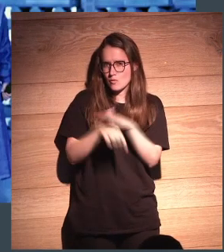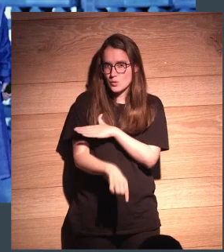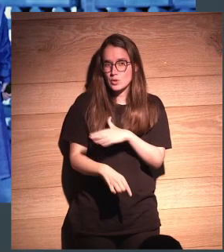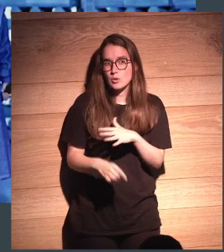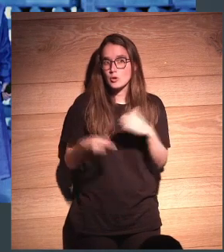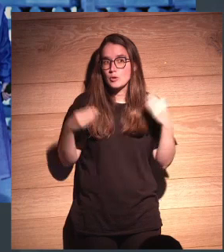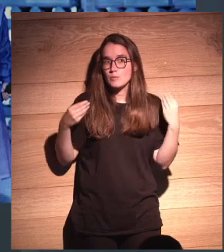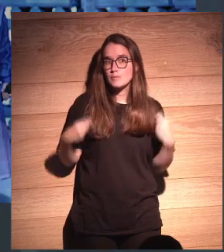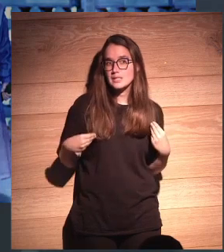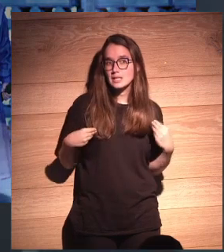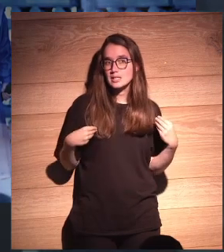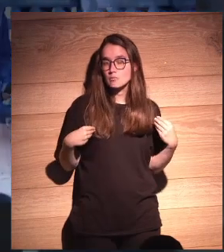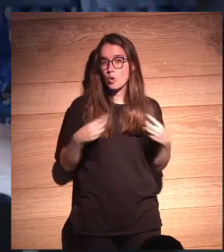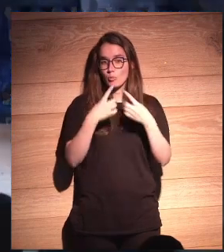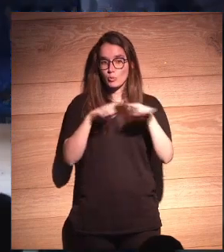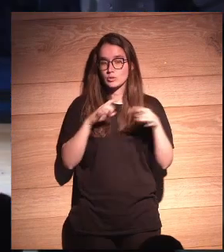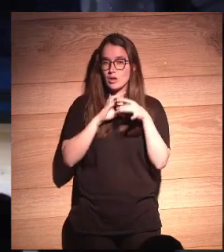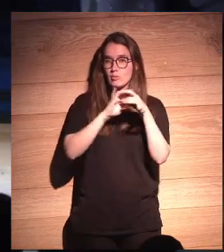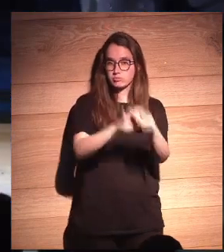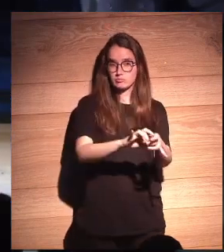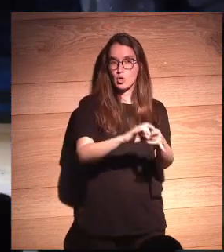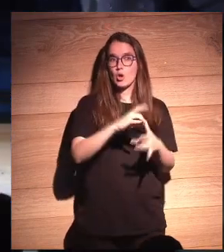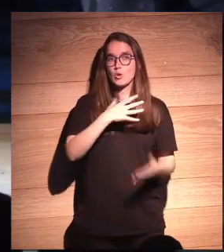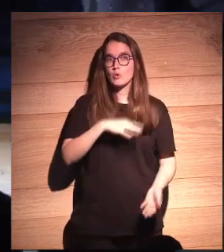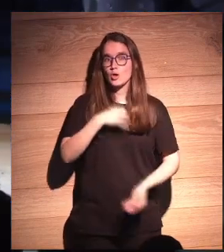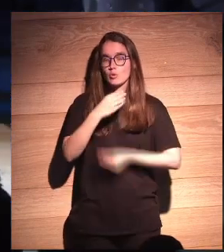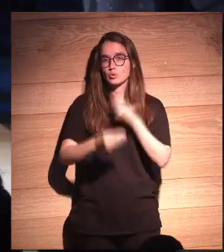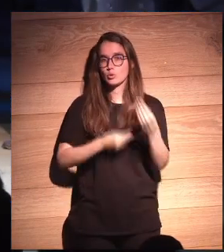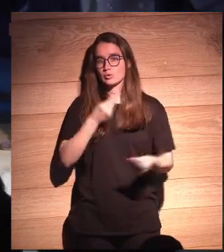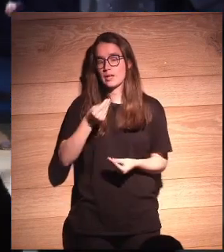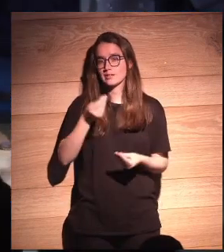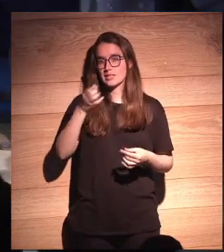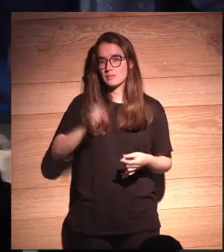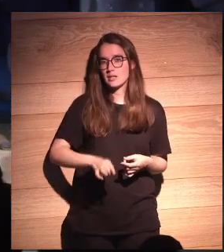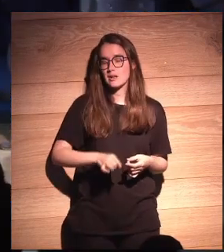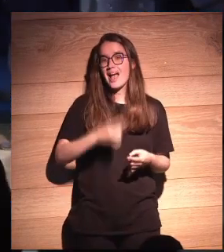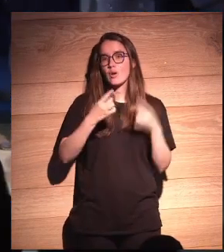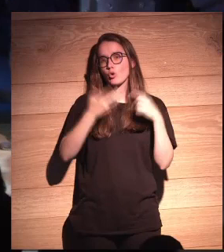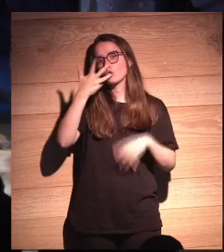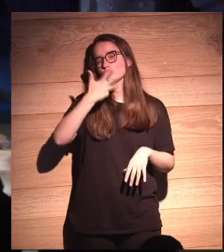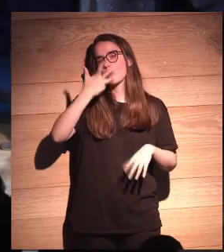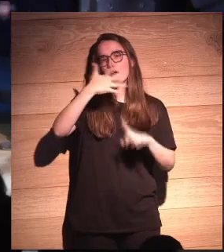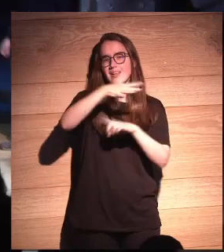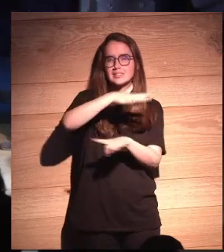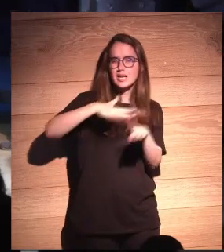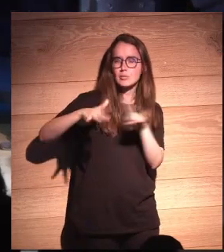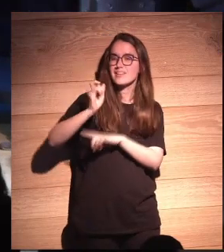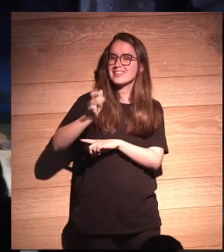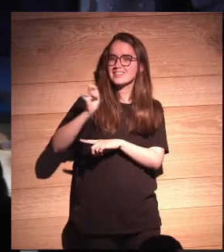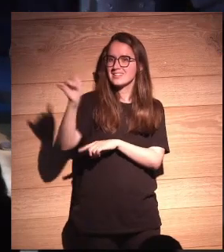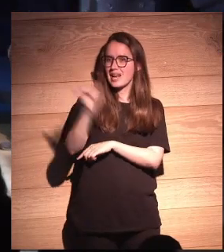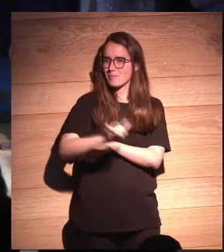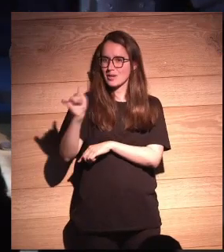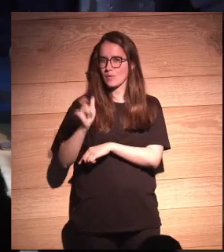Y al igual que el leitmotiv musical, podemos aplicar un leitmotiv a ciertos colores, atmósferas,